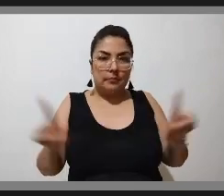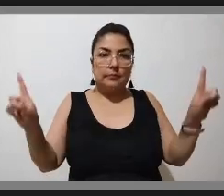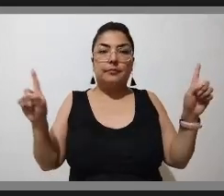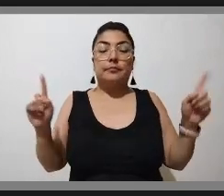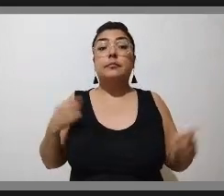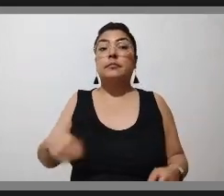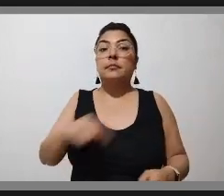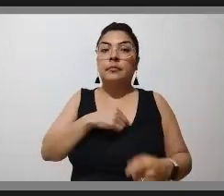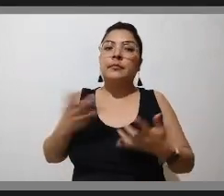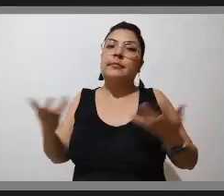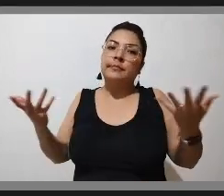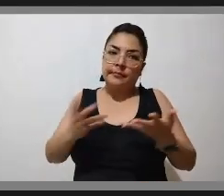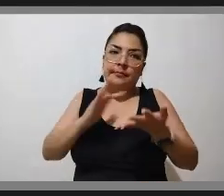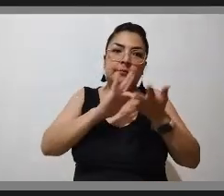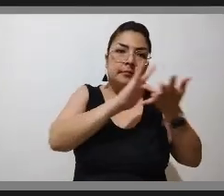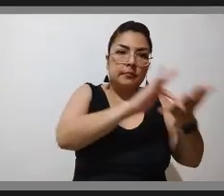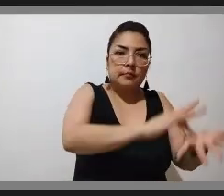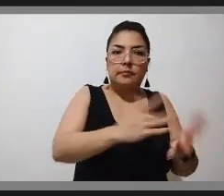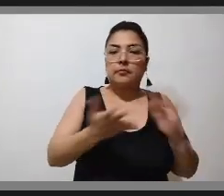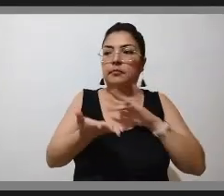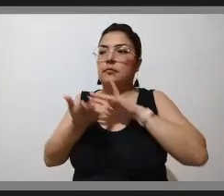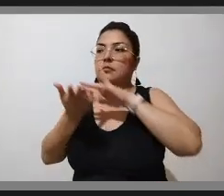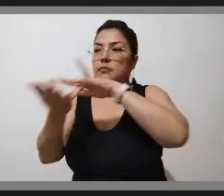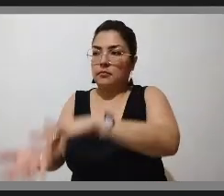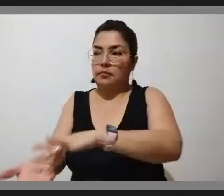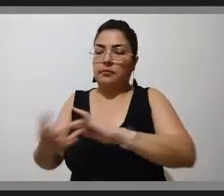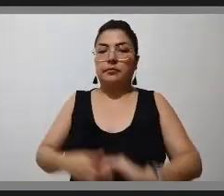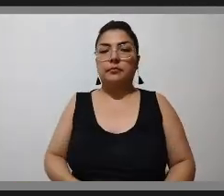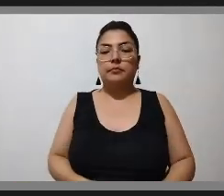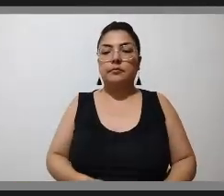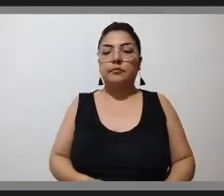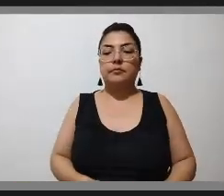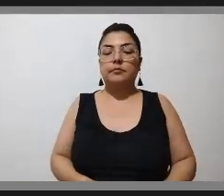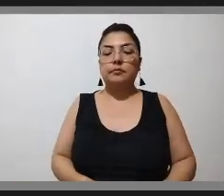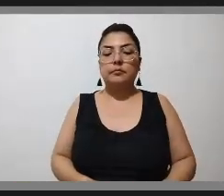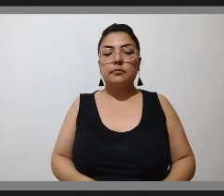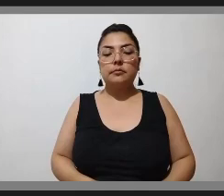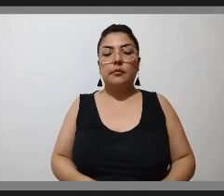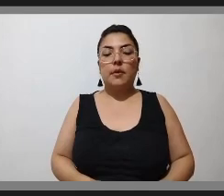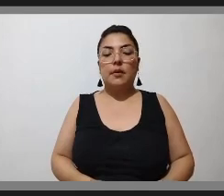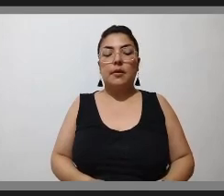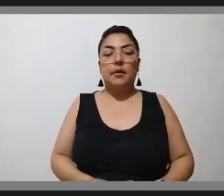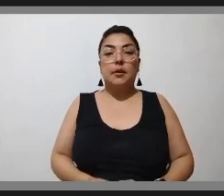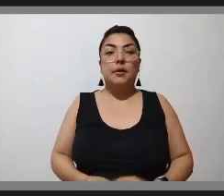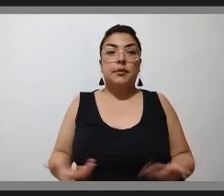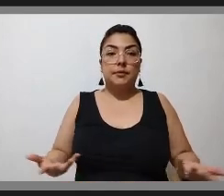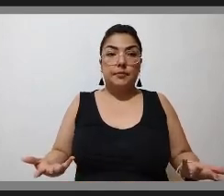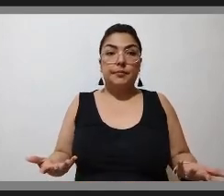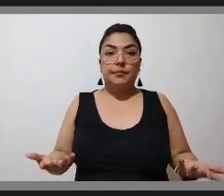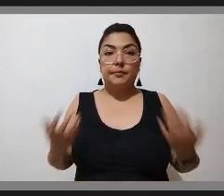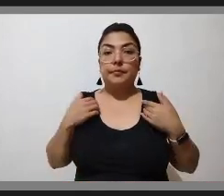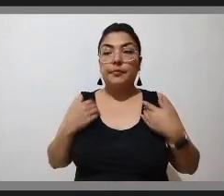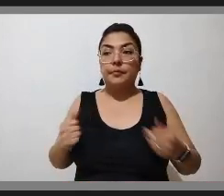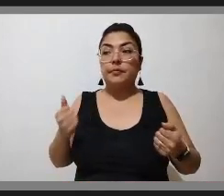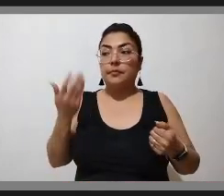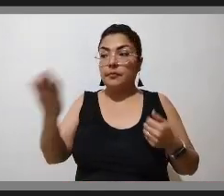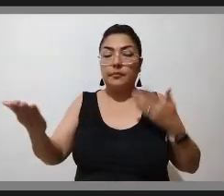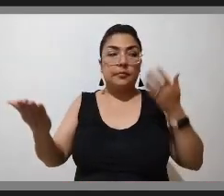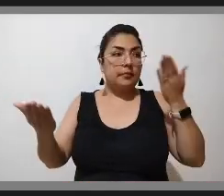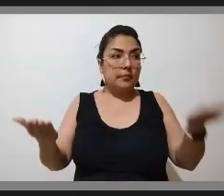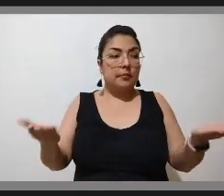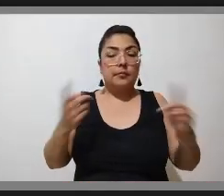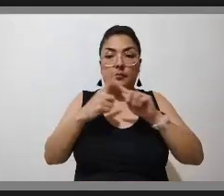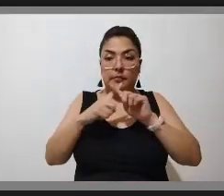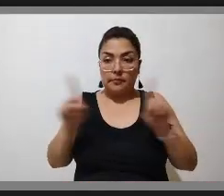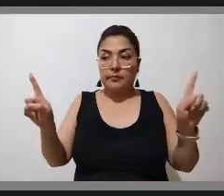¿cómo vamos a actuar con perspectiva de género? Viendo qué necesitan ellas. ¿Para qué? Para que en base a esas necesidades